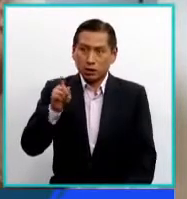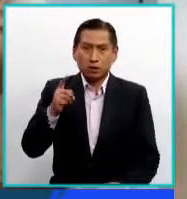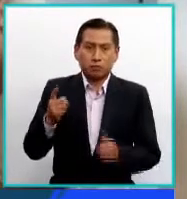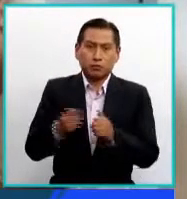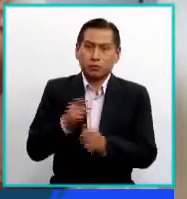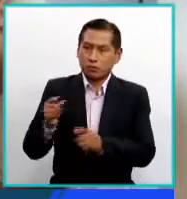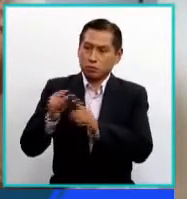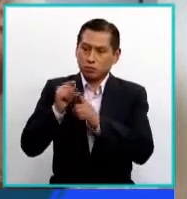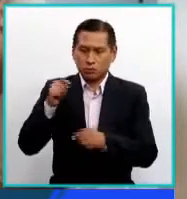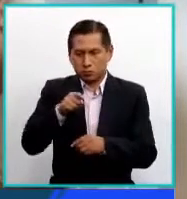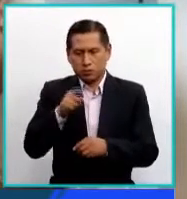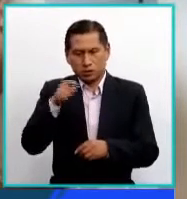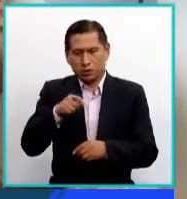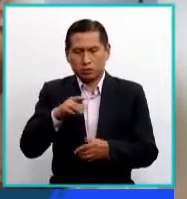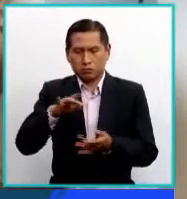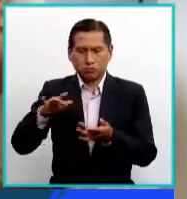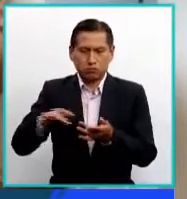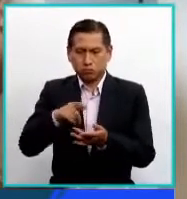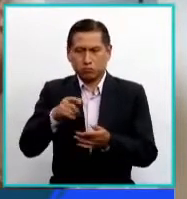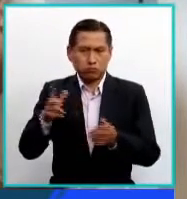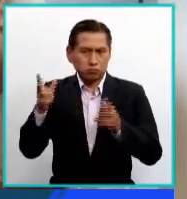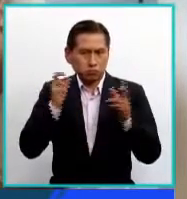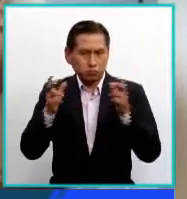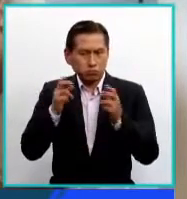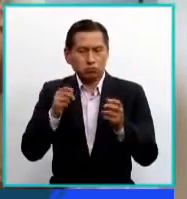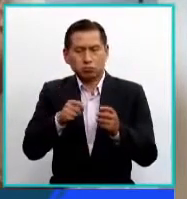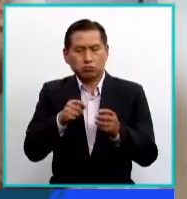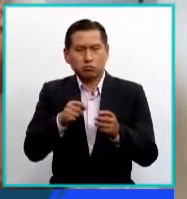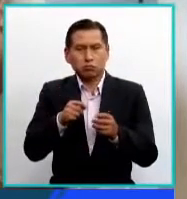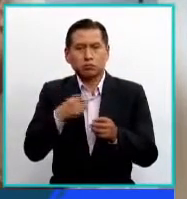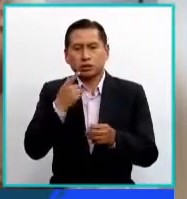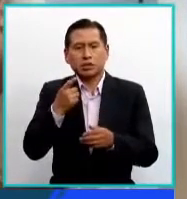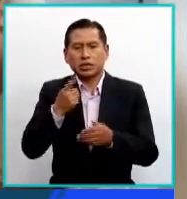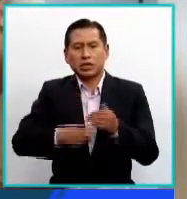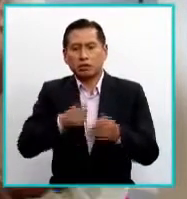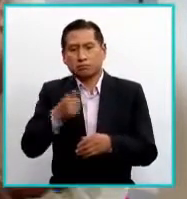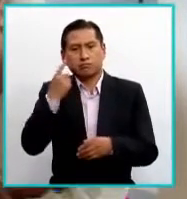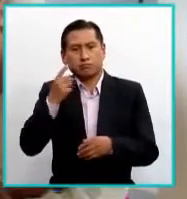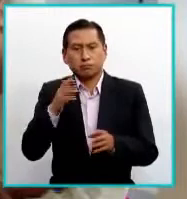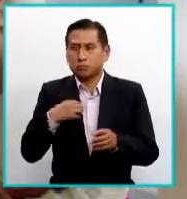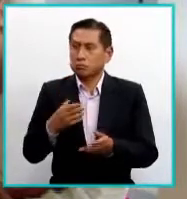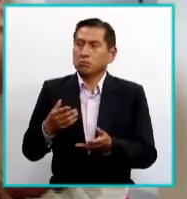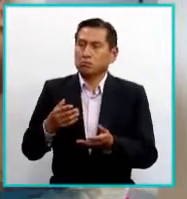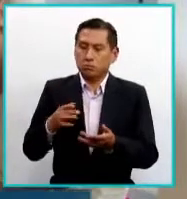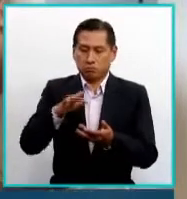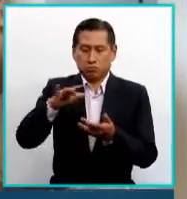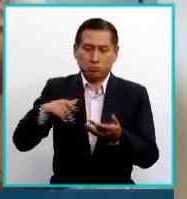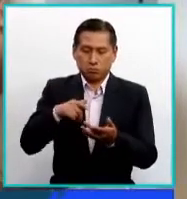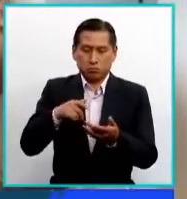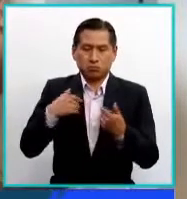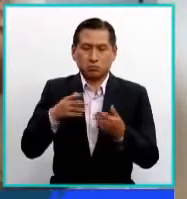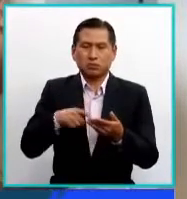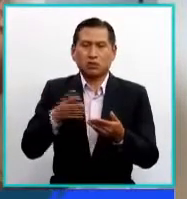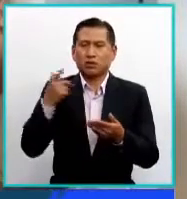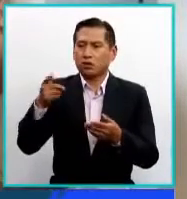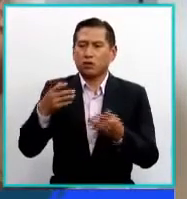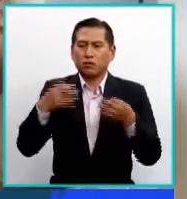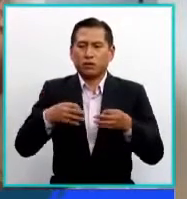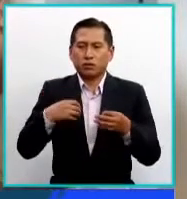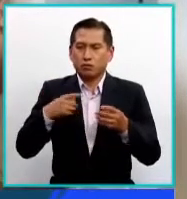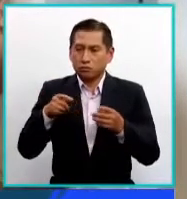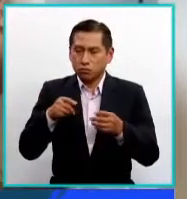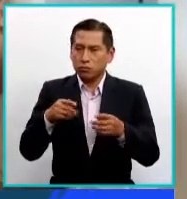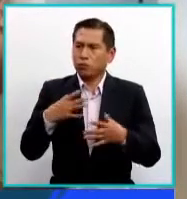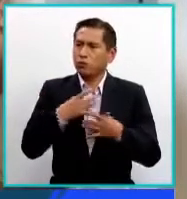primero me dijo así, toma estos discos, escucha y me dices qué te parecen, ¿no? Entonces eran unos discos de carnaval, le dije,